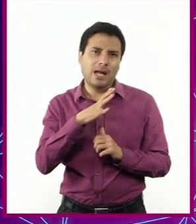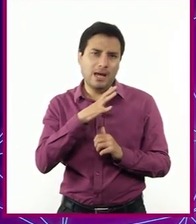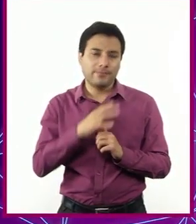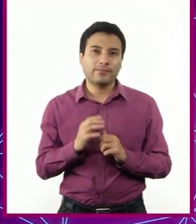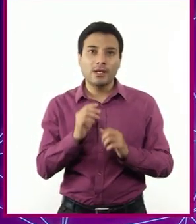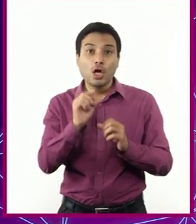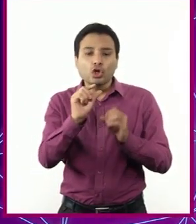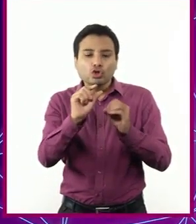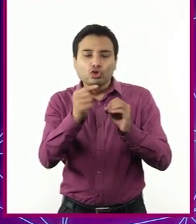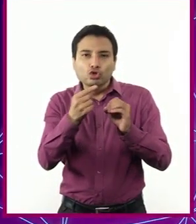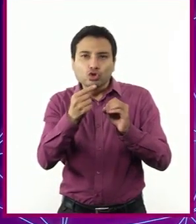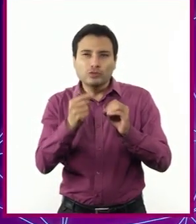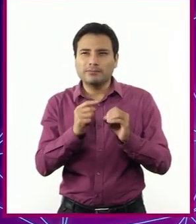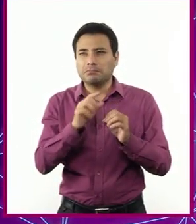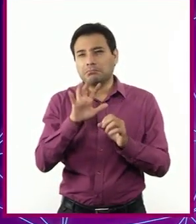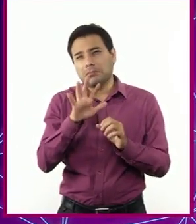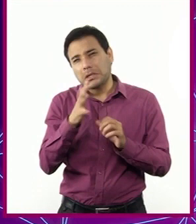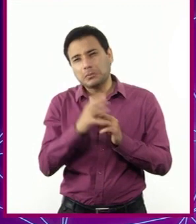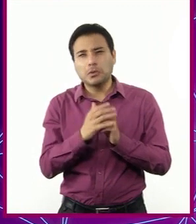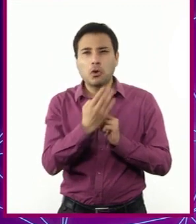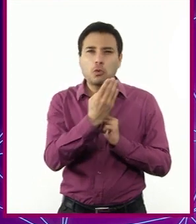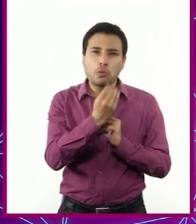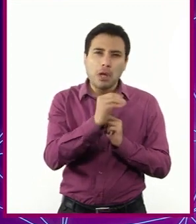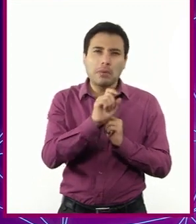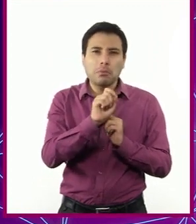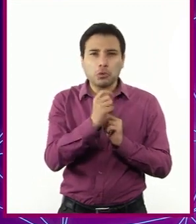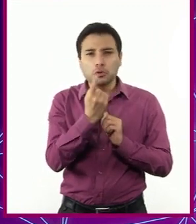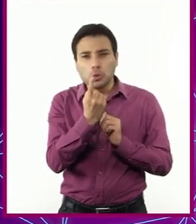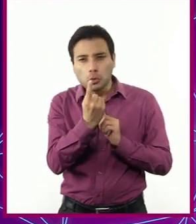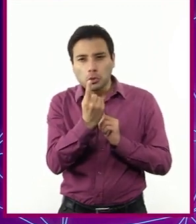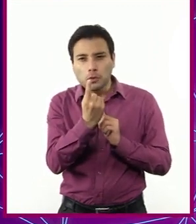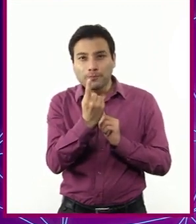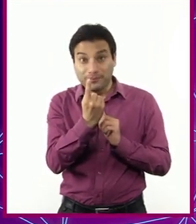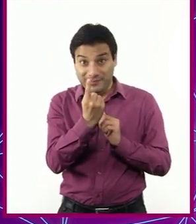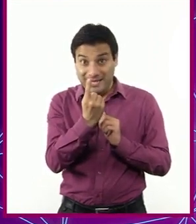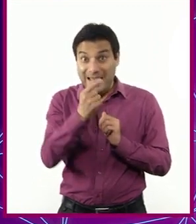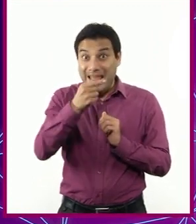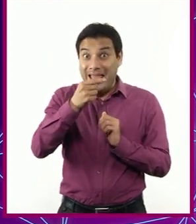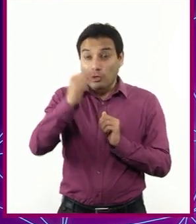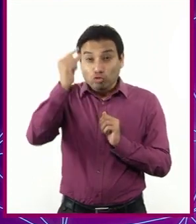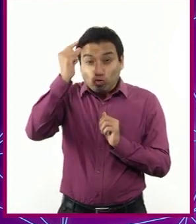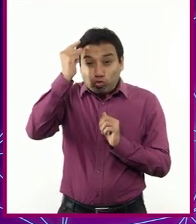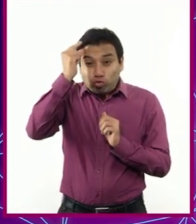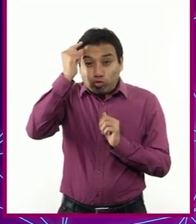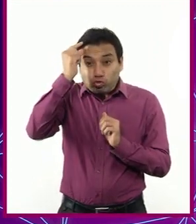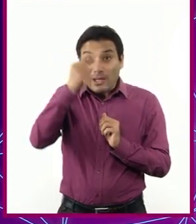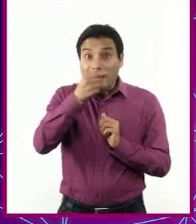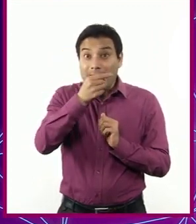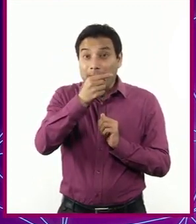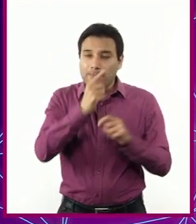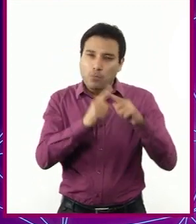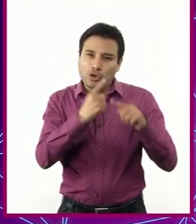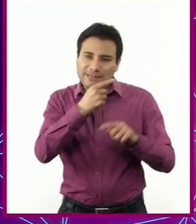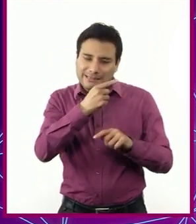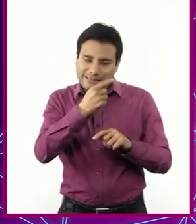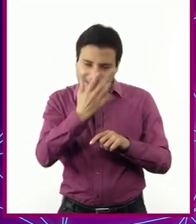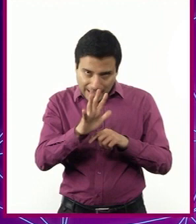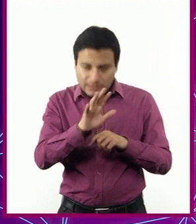es de aproximadamente 9.1 por 10 a la menos 31 kilogramos. La de un neutrón es de